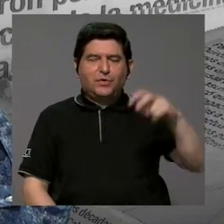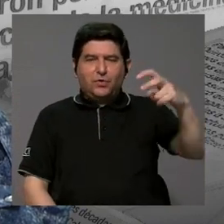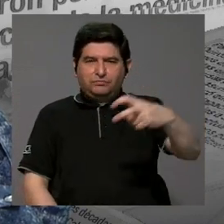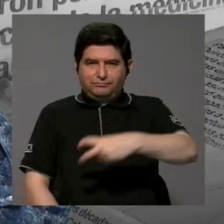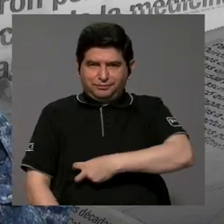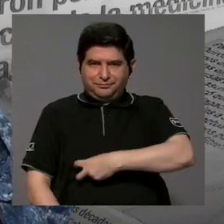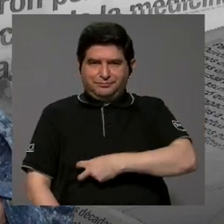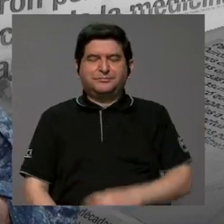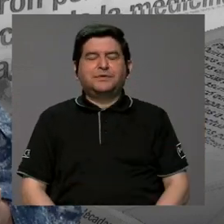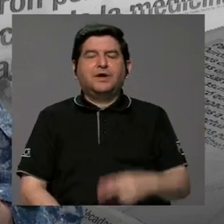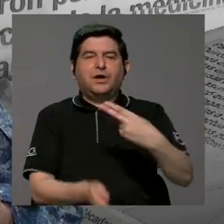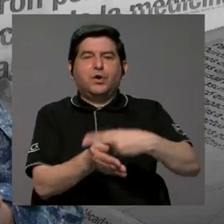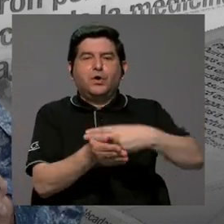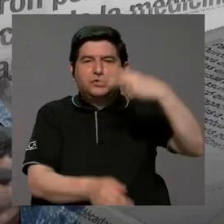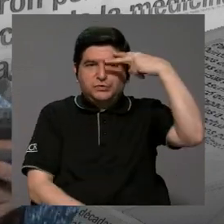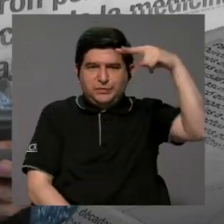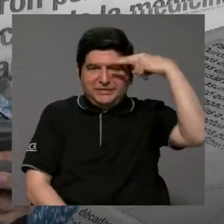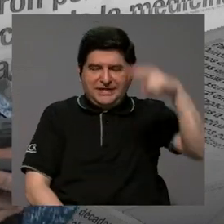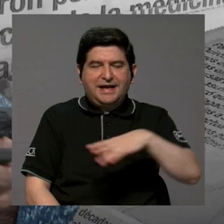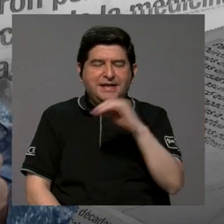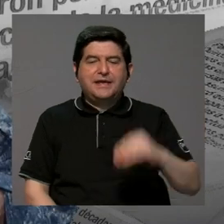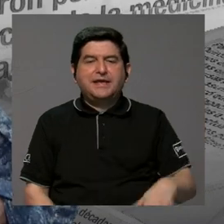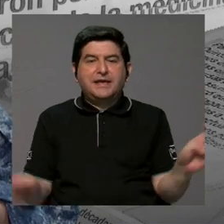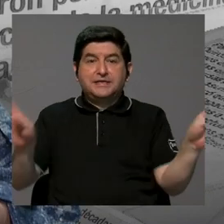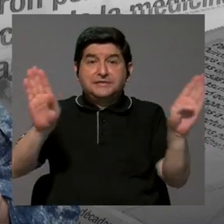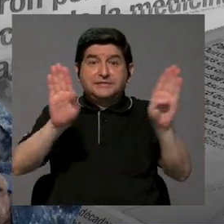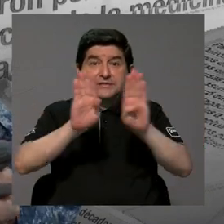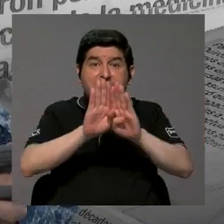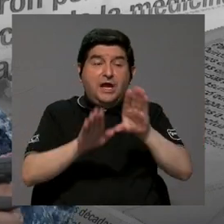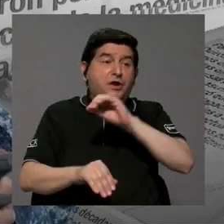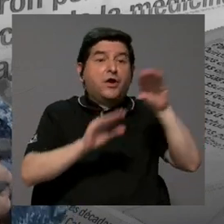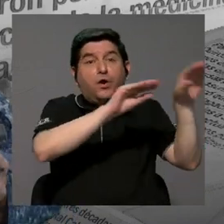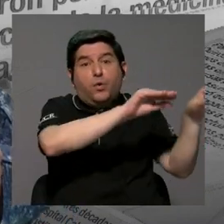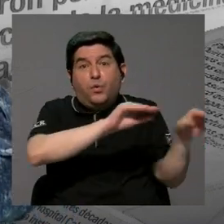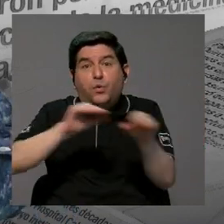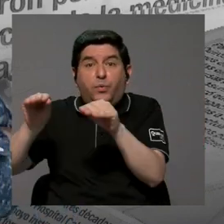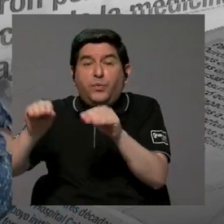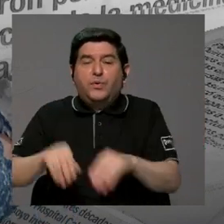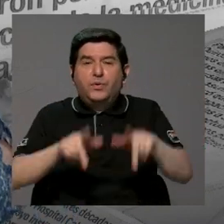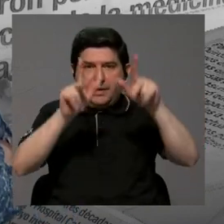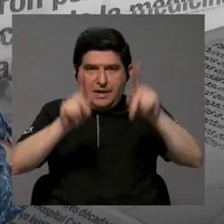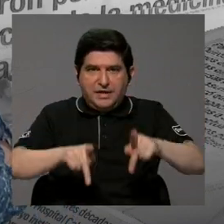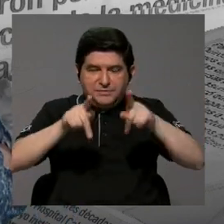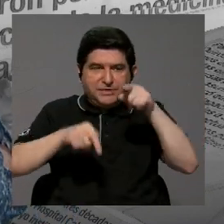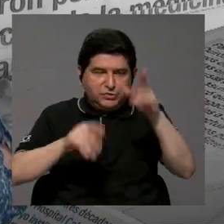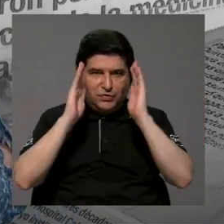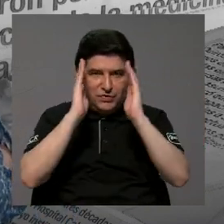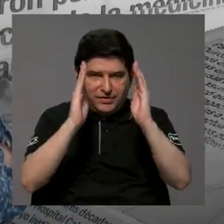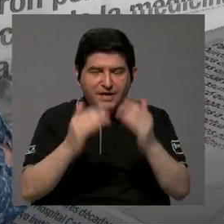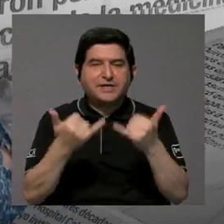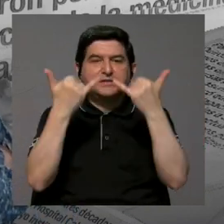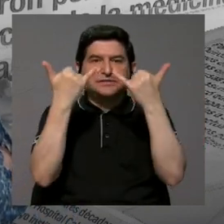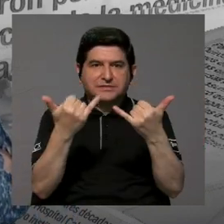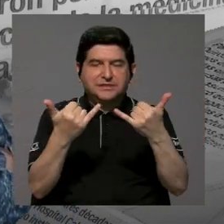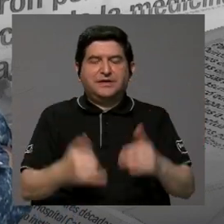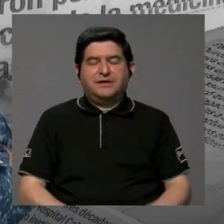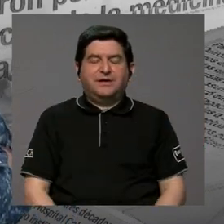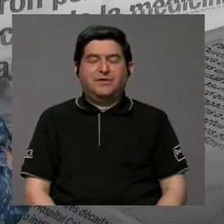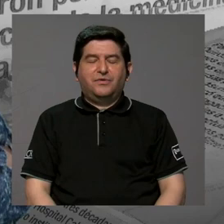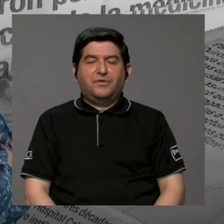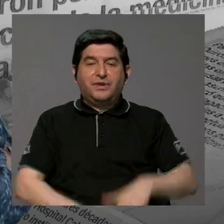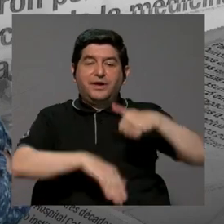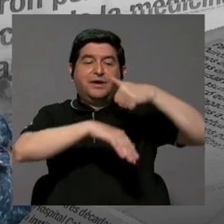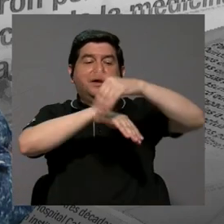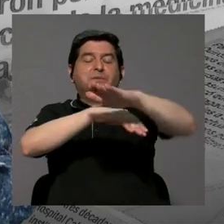de Trasplantes del México y su cierre o su traslado de los pacientes que estaban ahí para ser